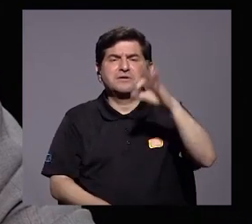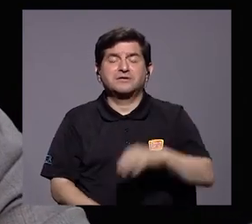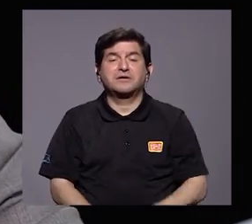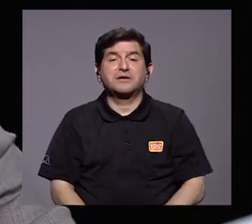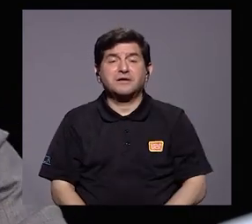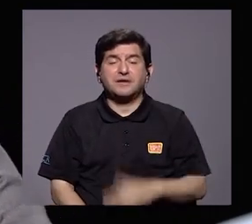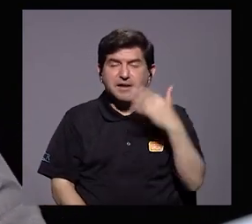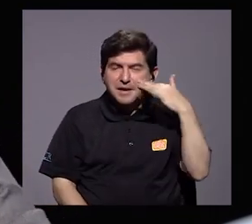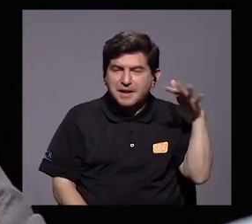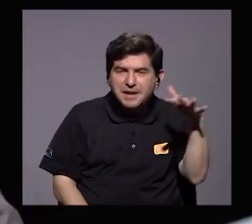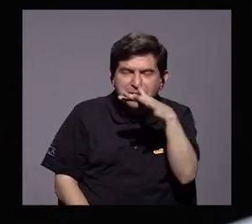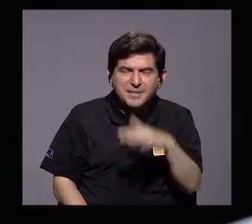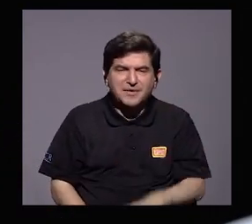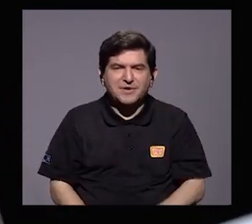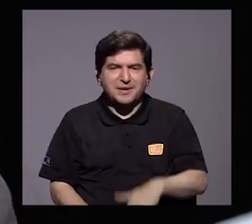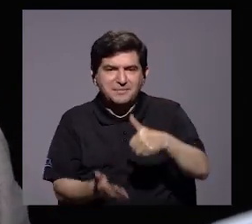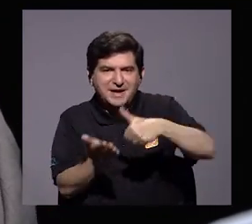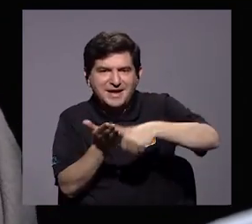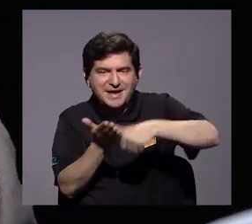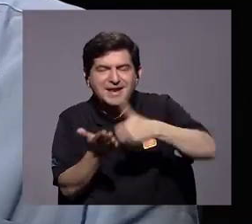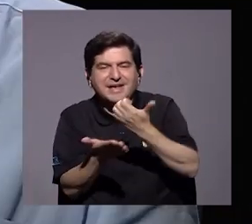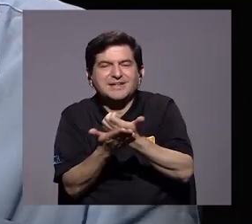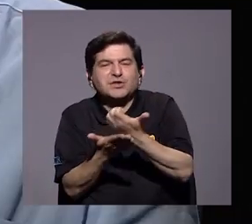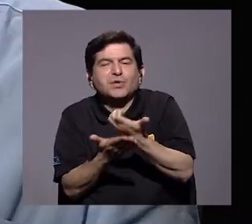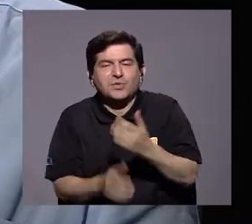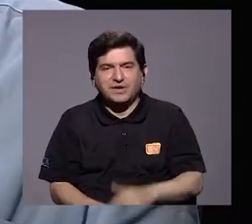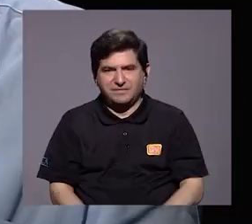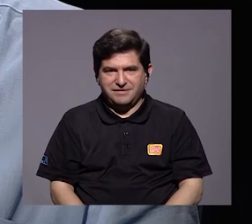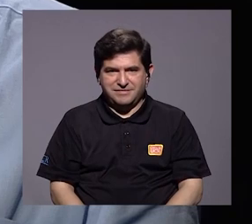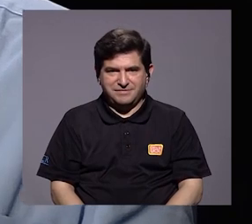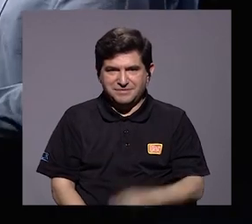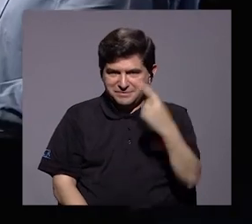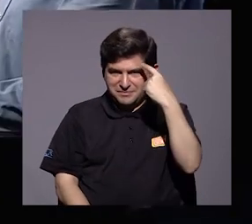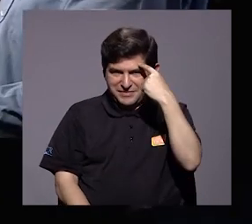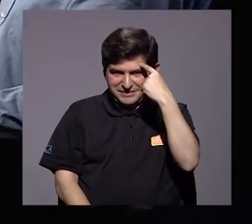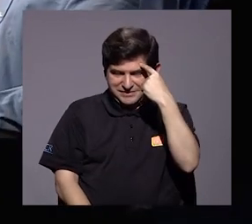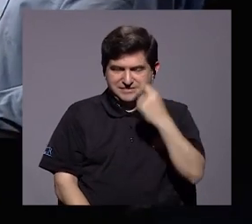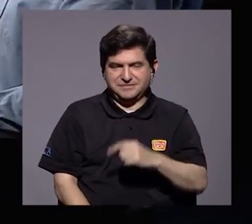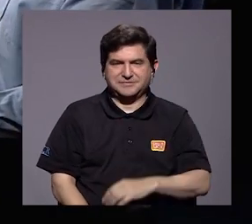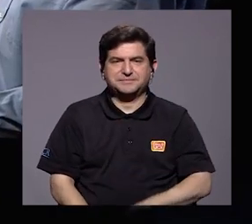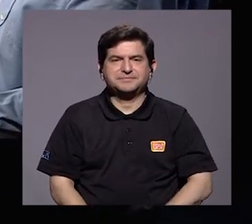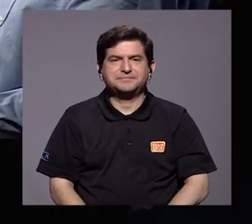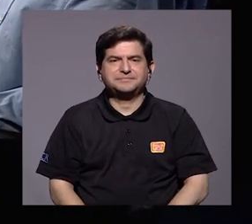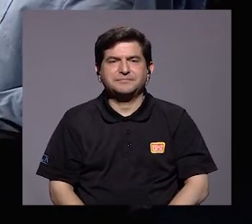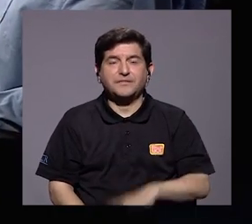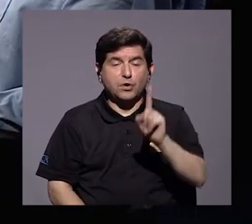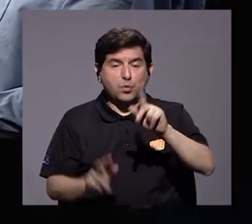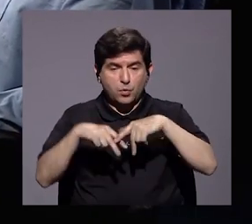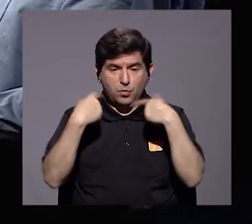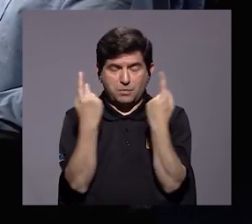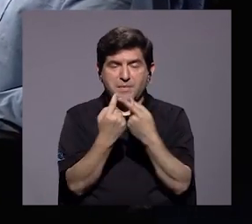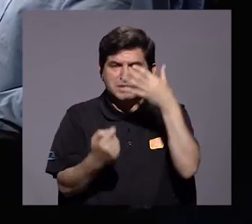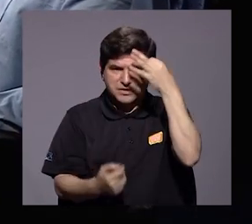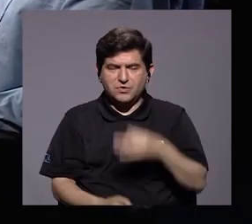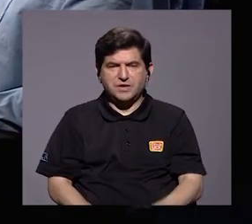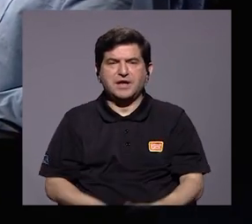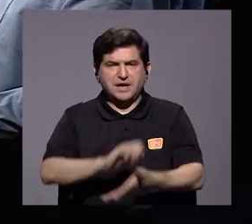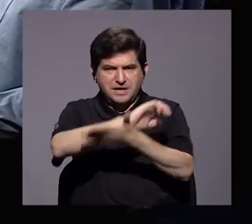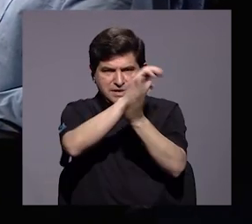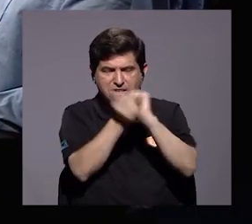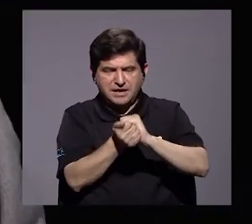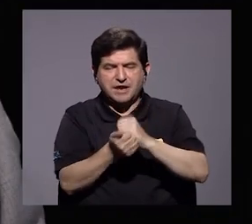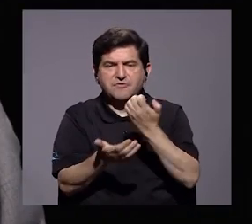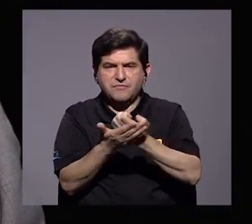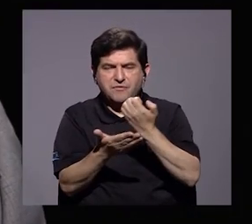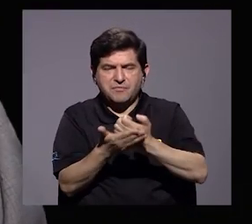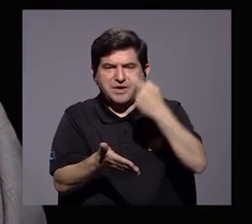electoral económico y frente de frente tenemos un partido que ha apostado a la reforma fiscal que es algo